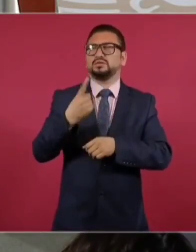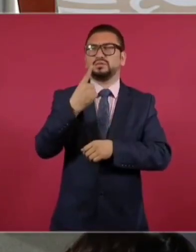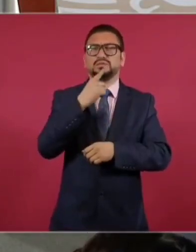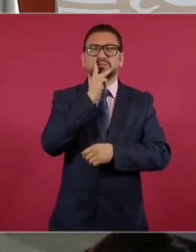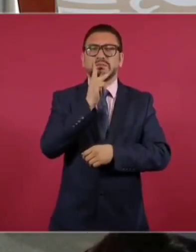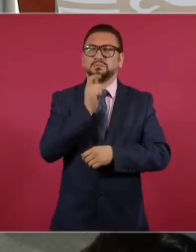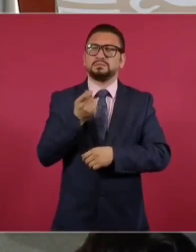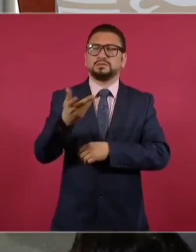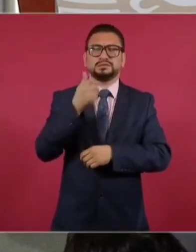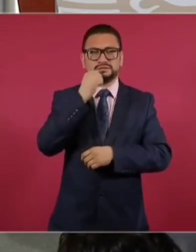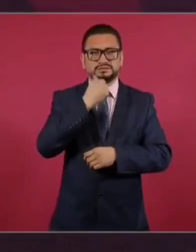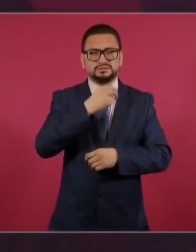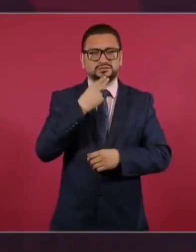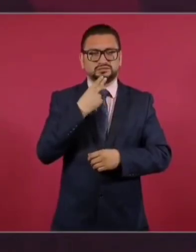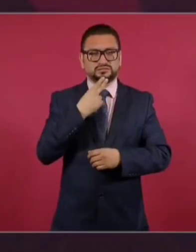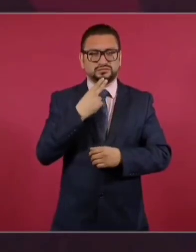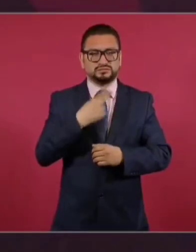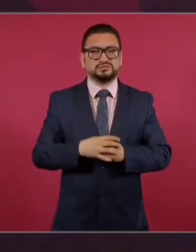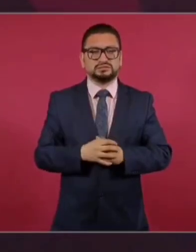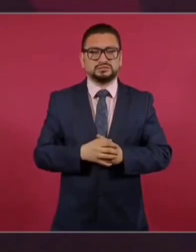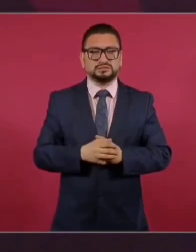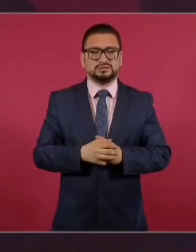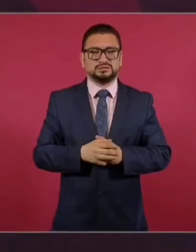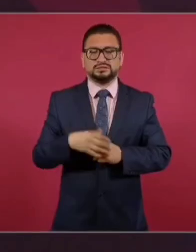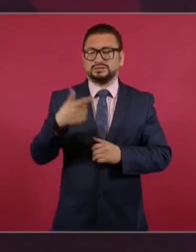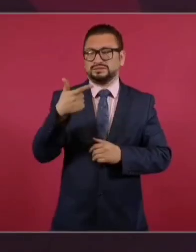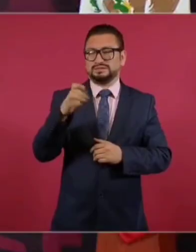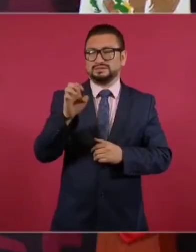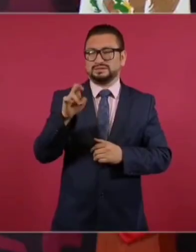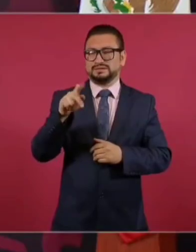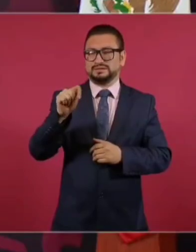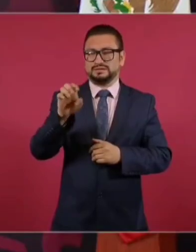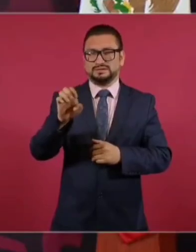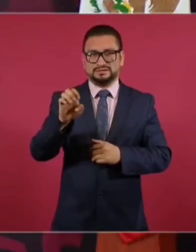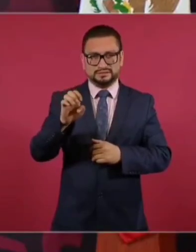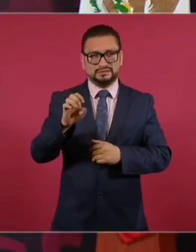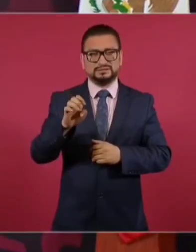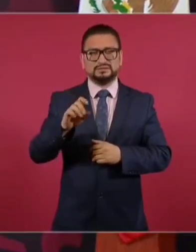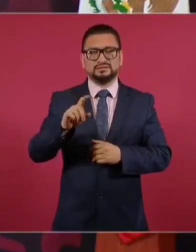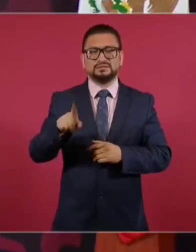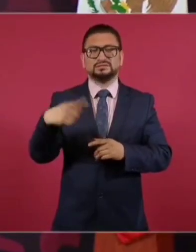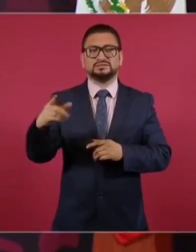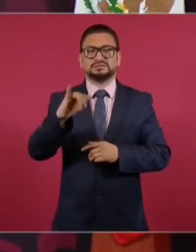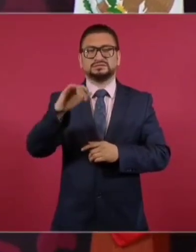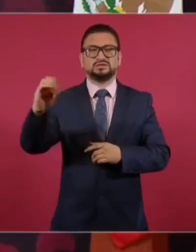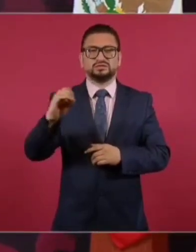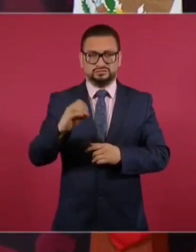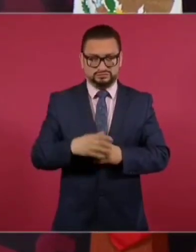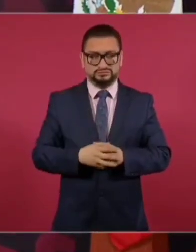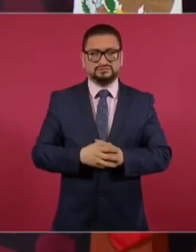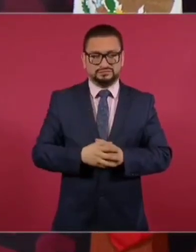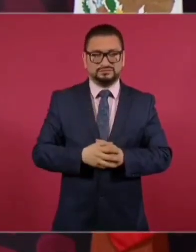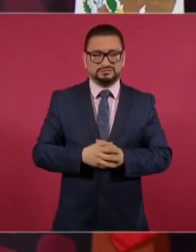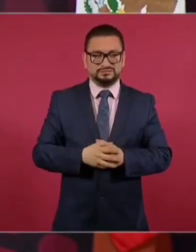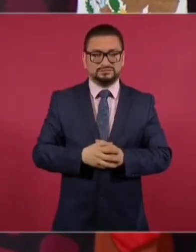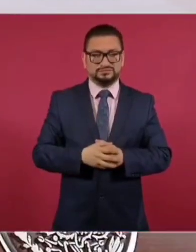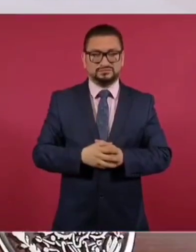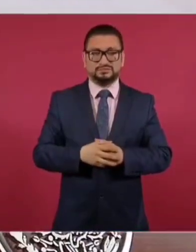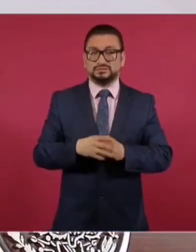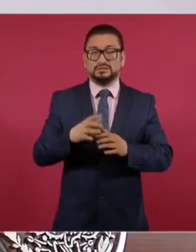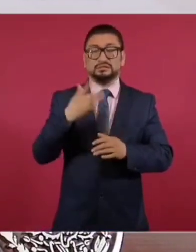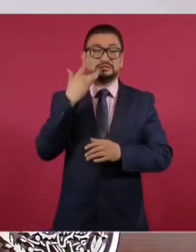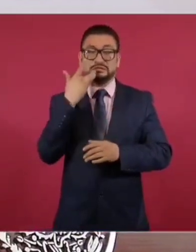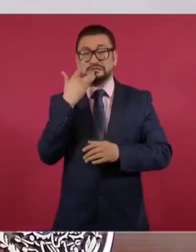mucho, de los gerentes, CEO. A veces los CEO